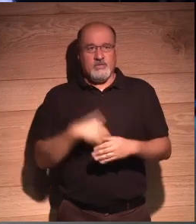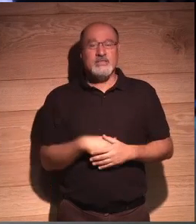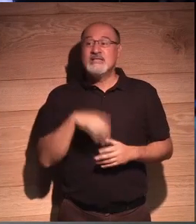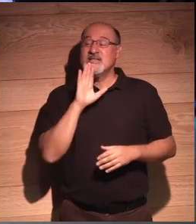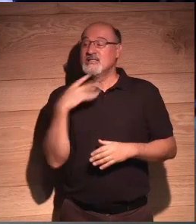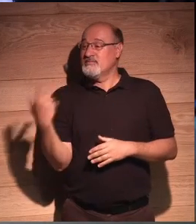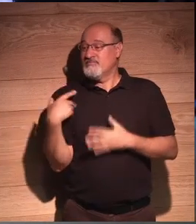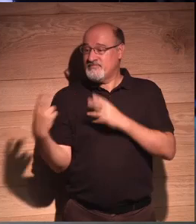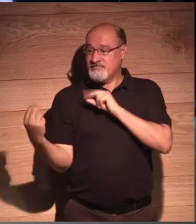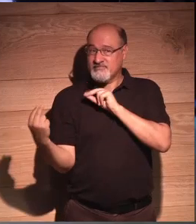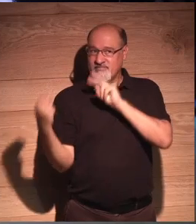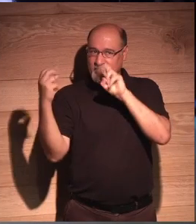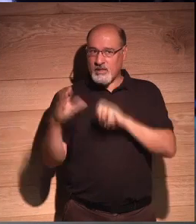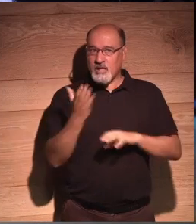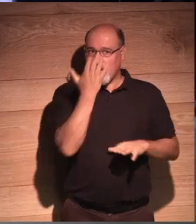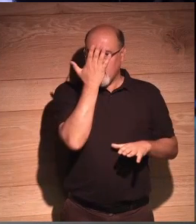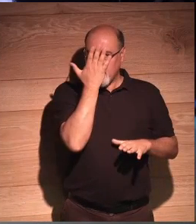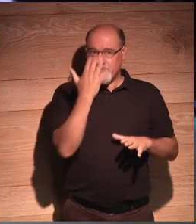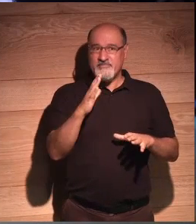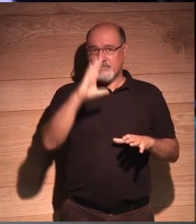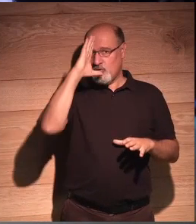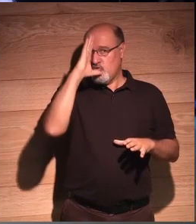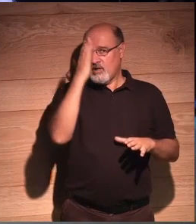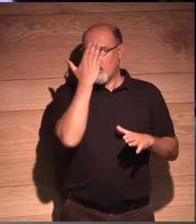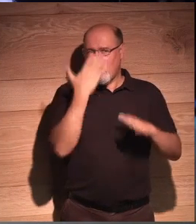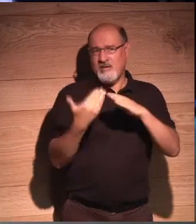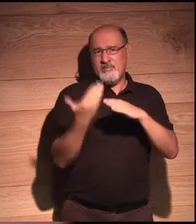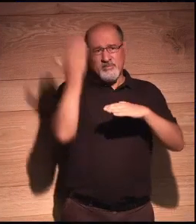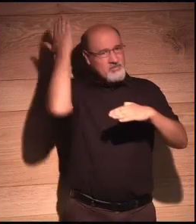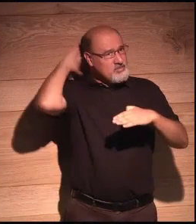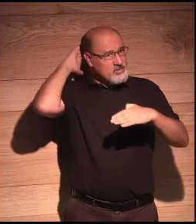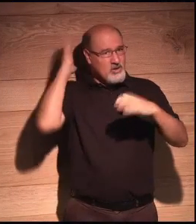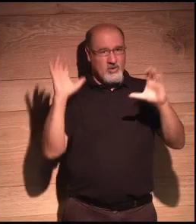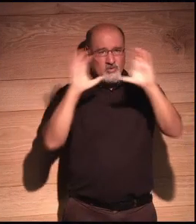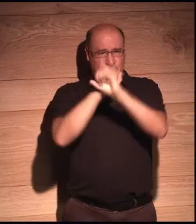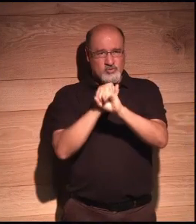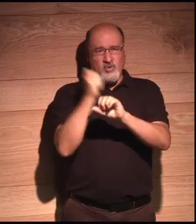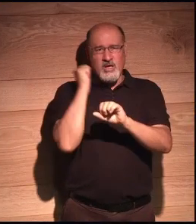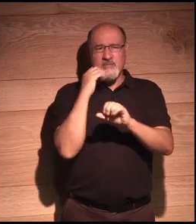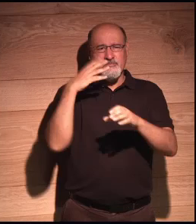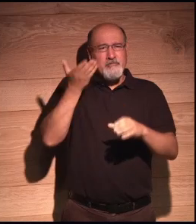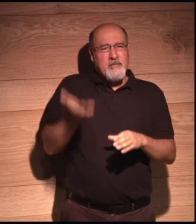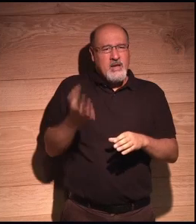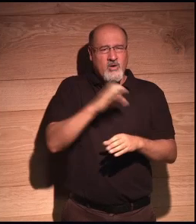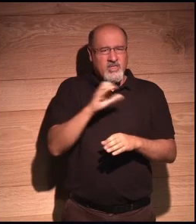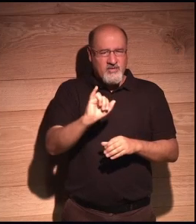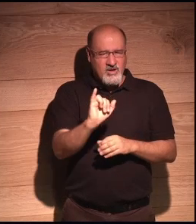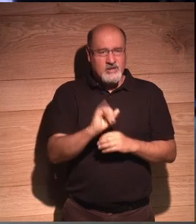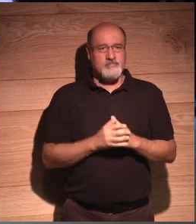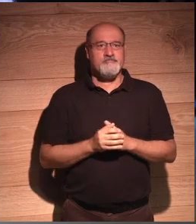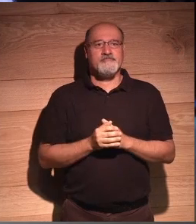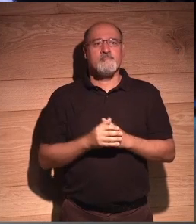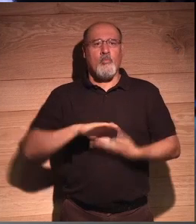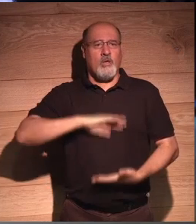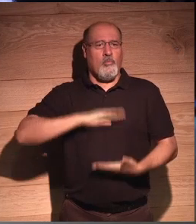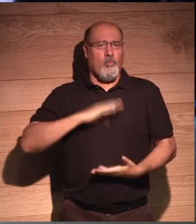me contabas que la cara oculta de la Luna tiene un potencial científico bastante importante, ¿no? Uh-huh. Cuéntanos un poquillo. El